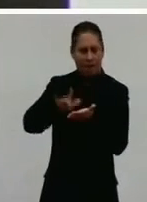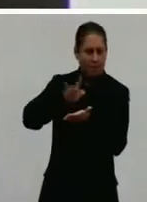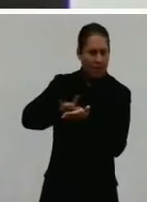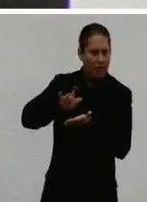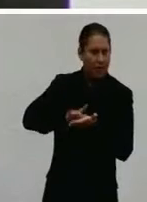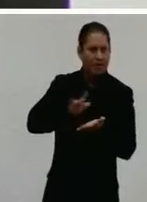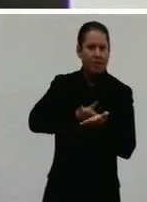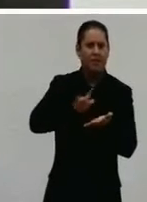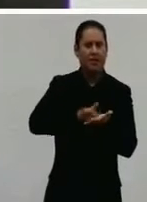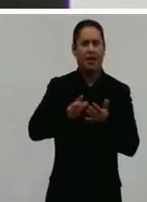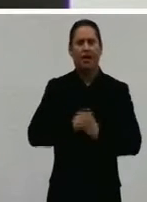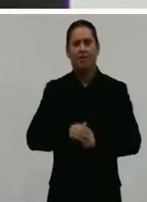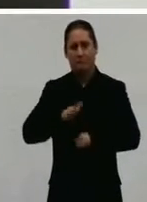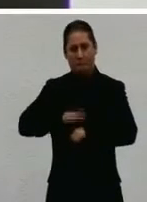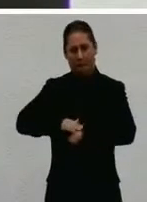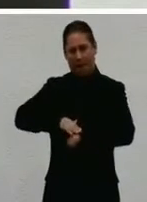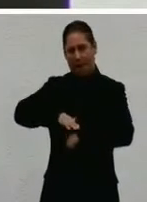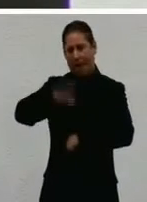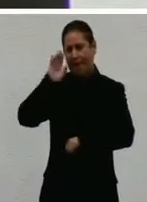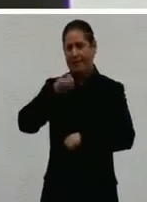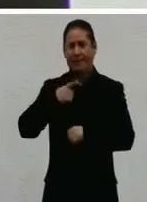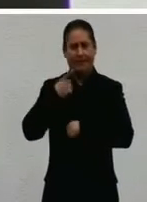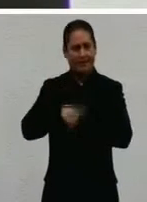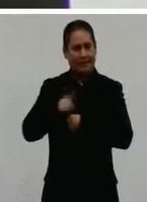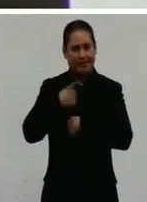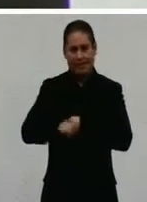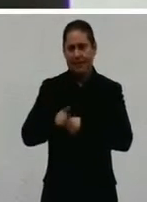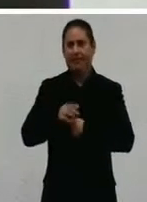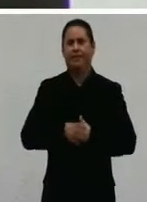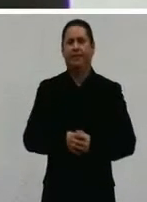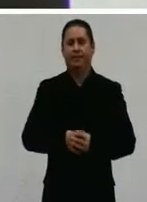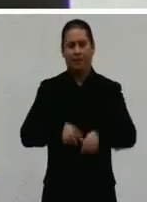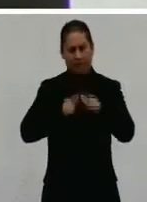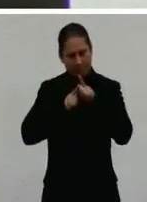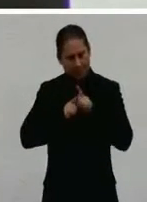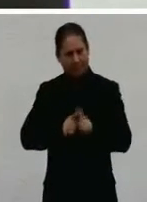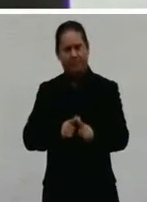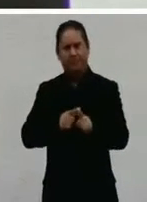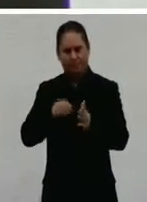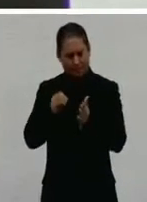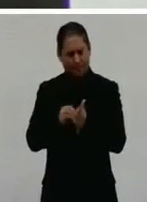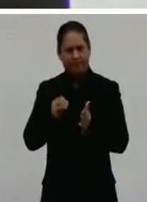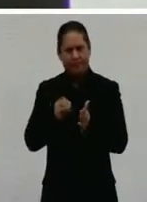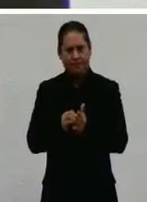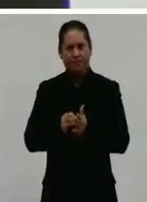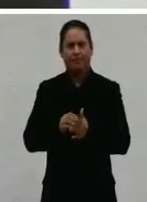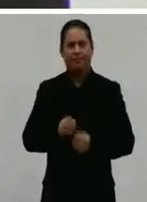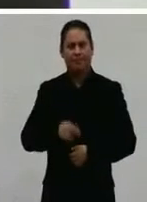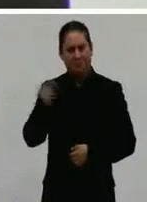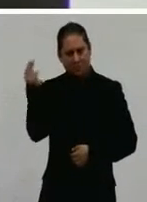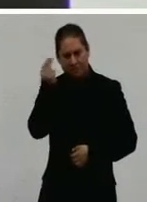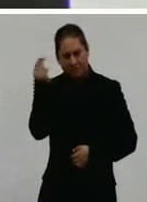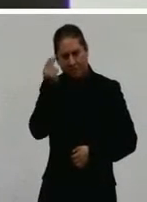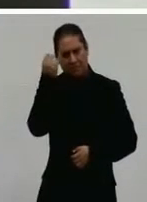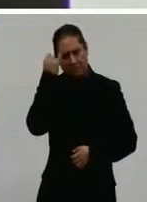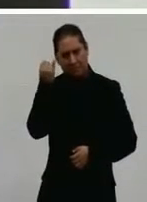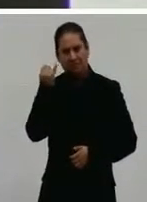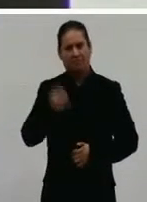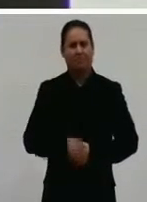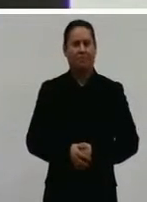que mayormente salieron afectados lo seguiremos haciendo de ser necesario